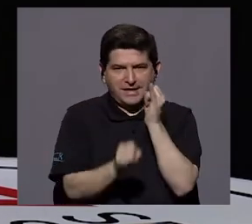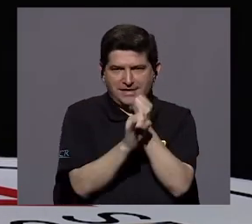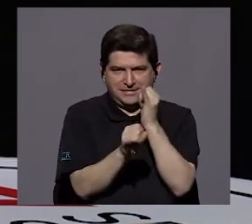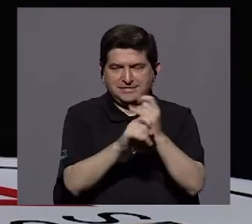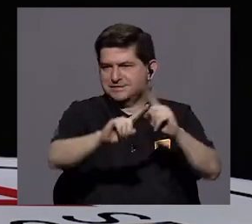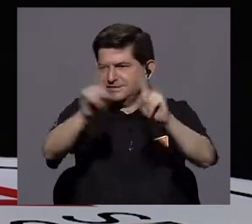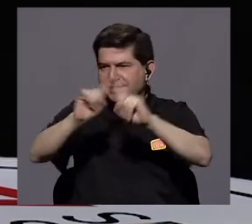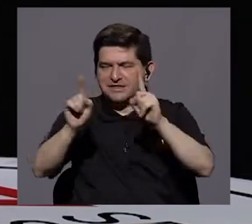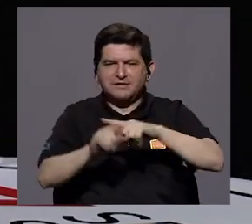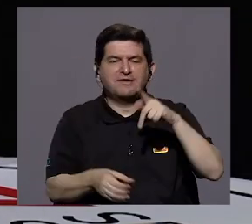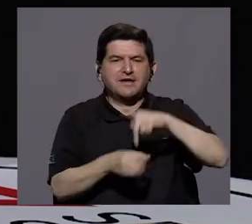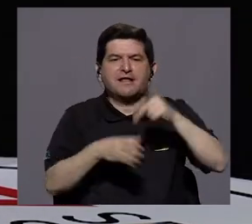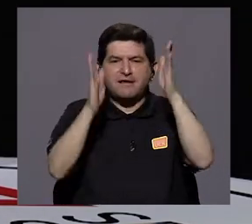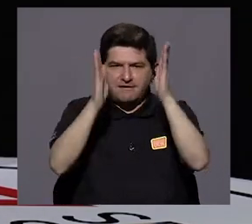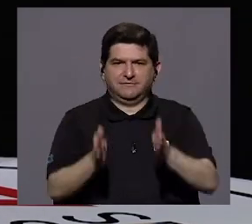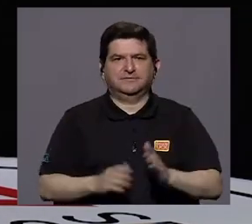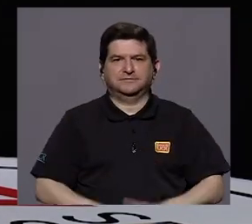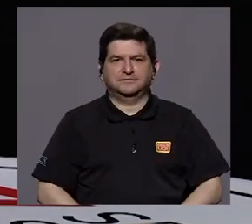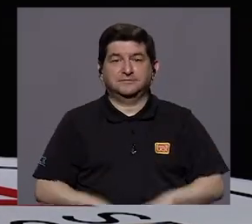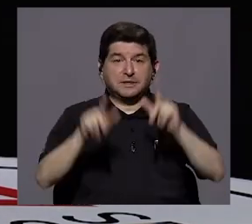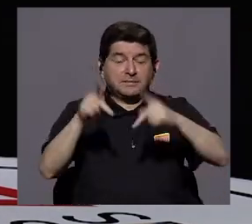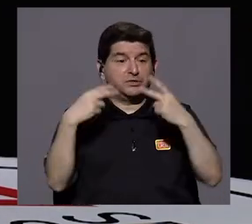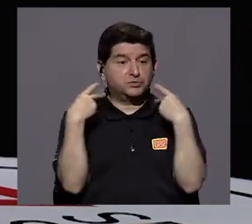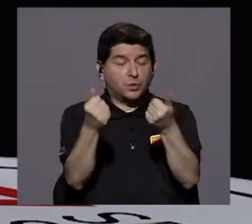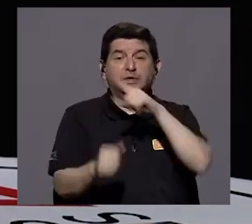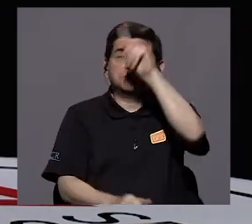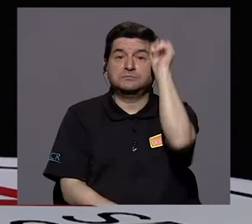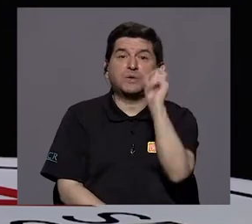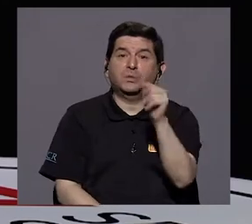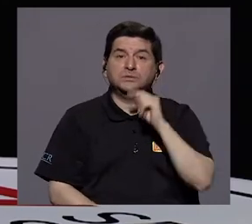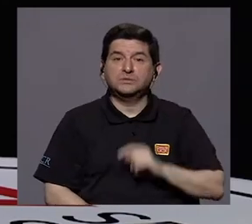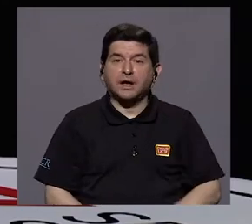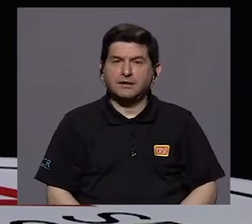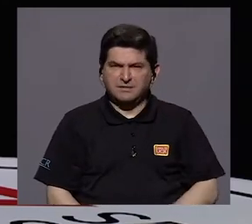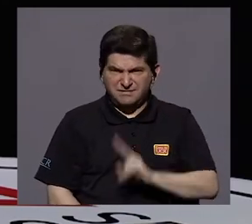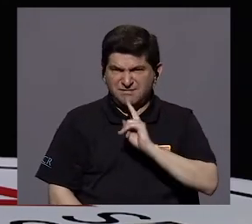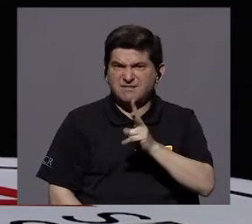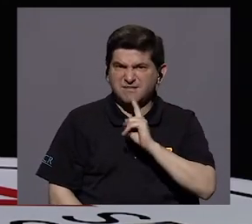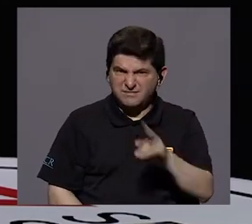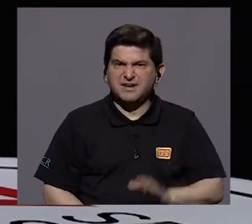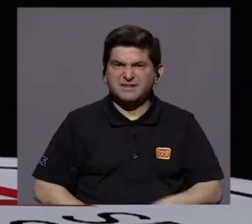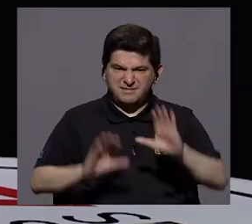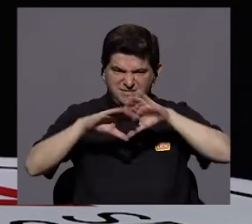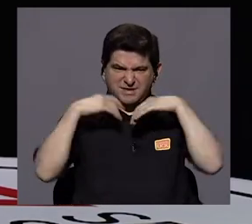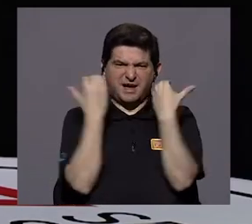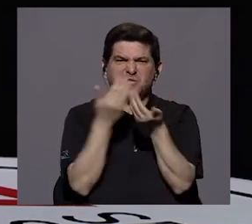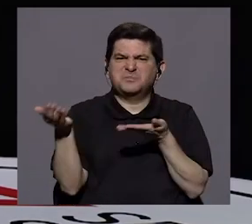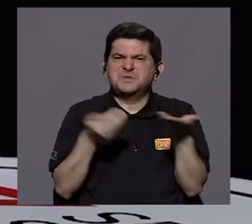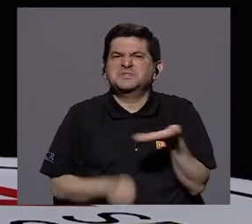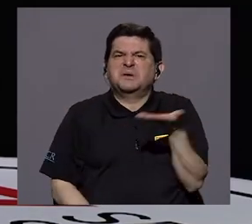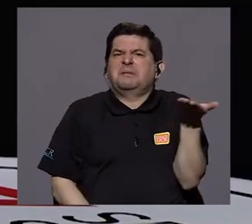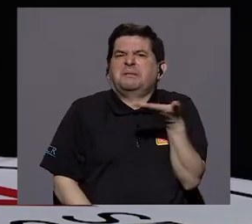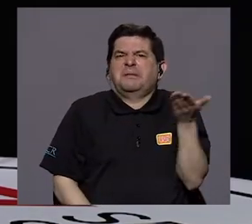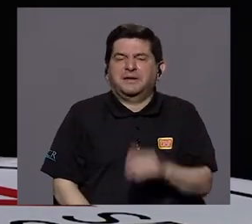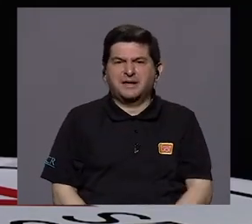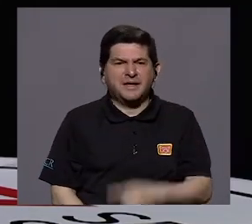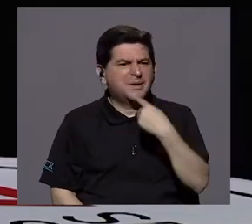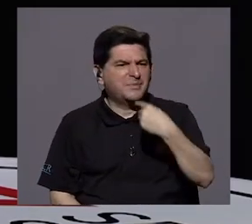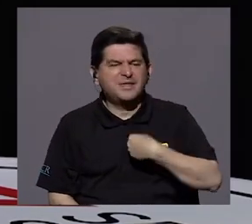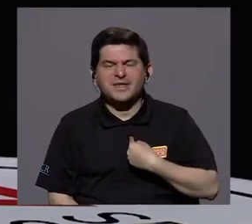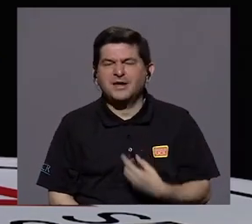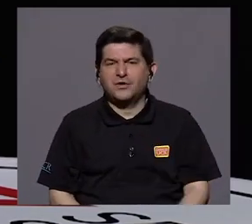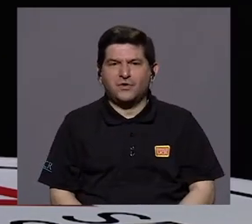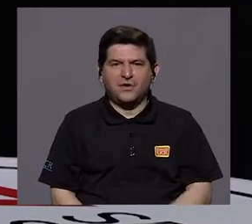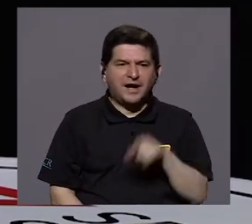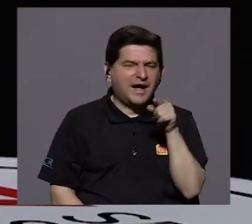de esa institucionalidad con diferentes protagonistas. Y entonces la gente de inmediato se pregunta, ¿verdaderamente esta comisión para qué sirve? ¿Verdad? Usted ahora me dijo el qué